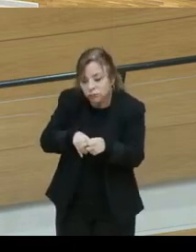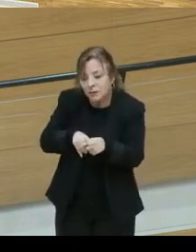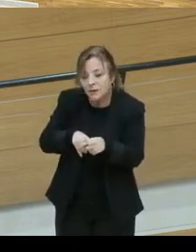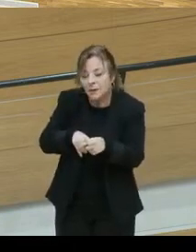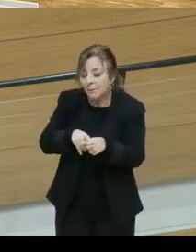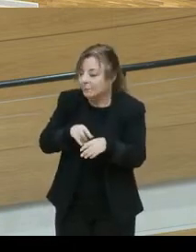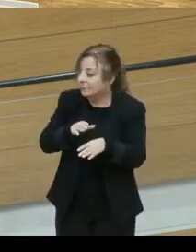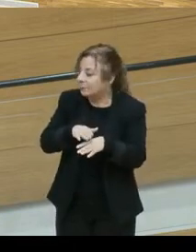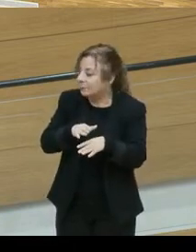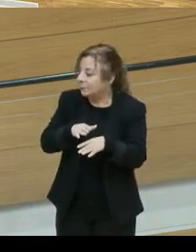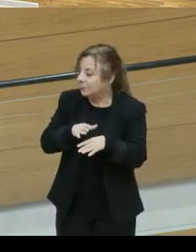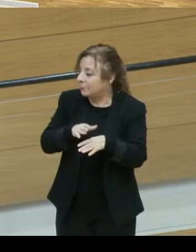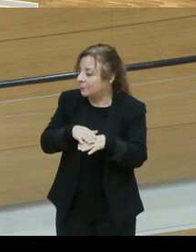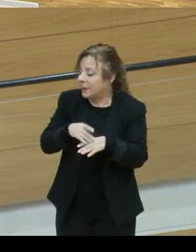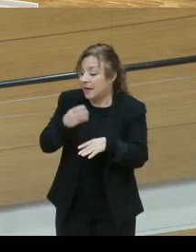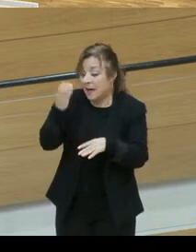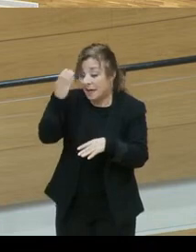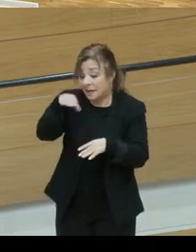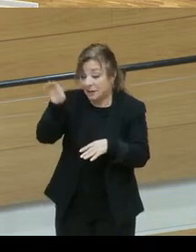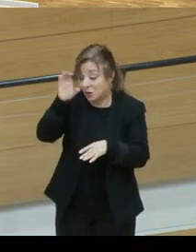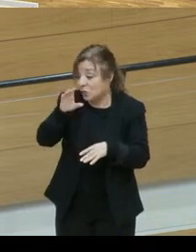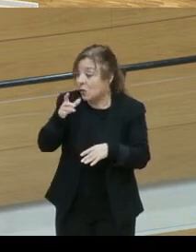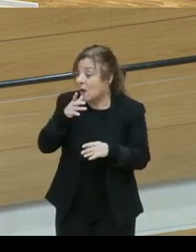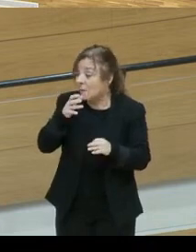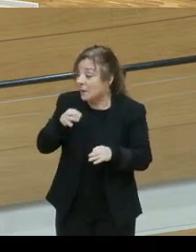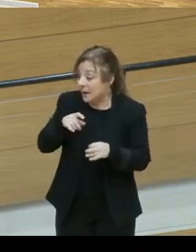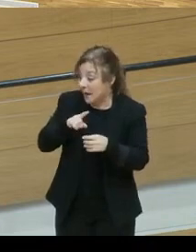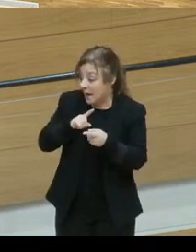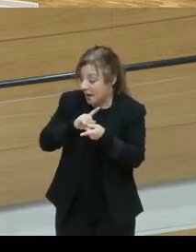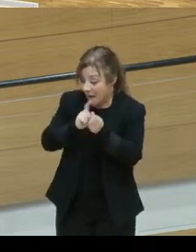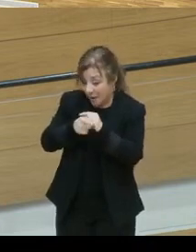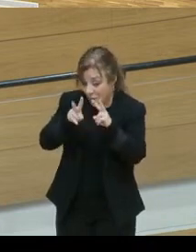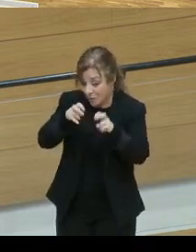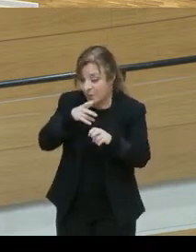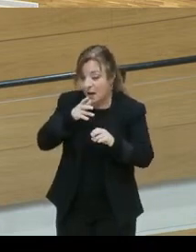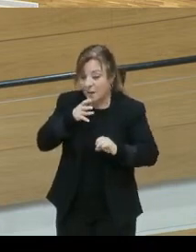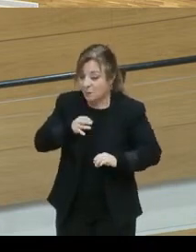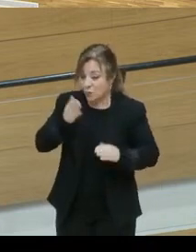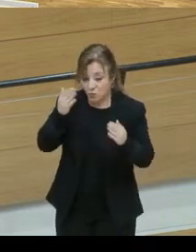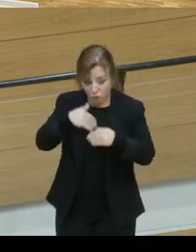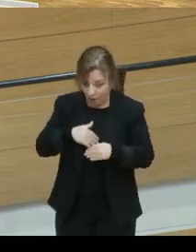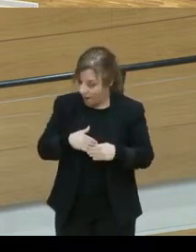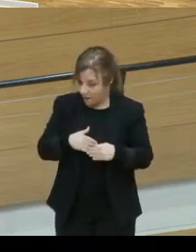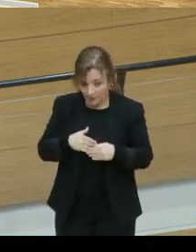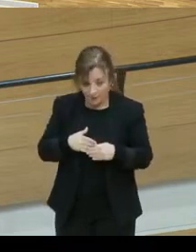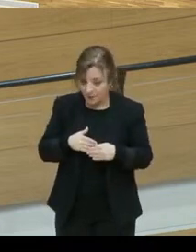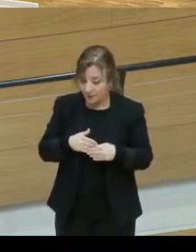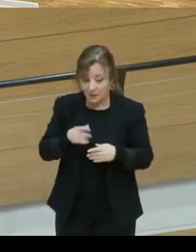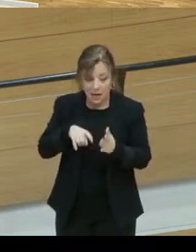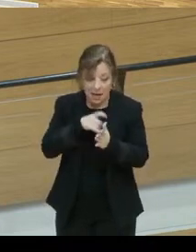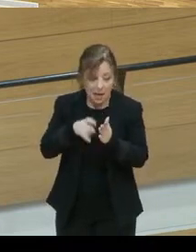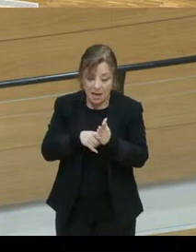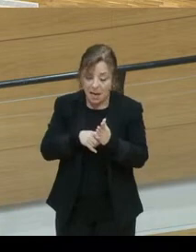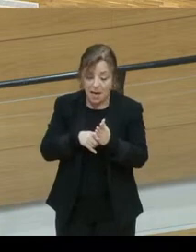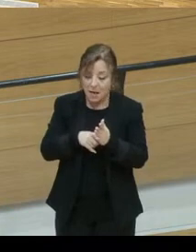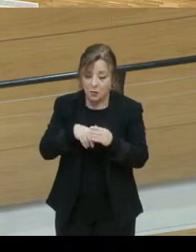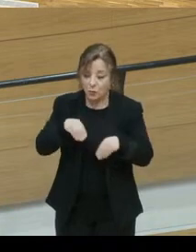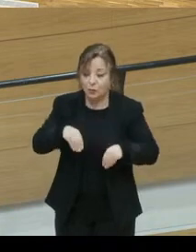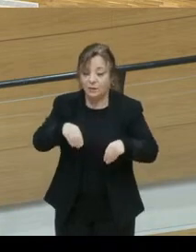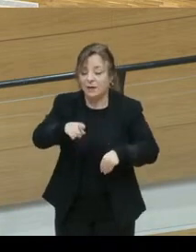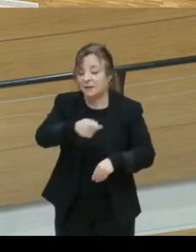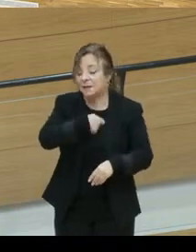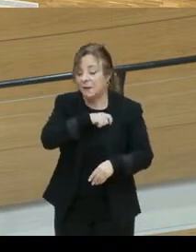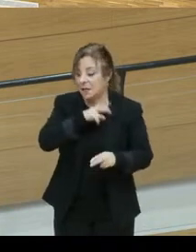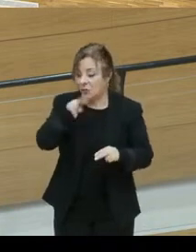para girasoles transgénicos de momento no hay y no son legales de cultivar en